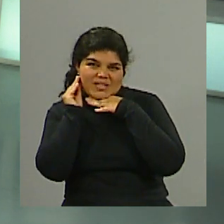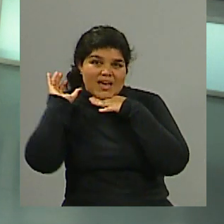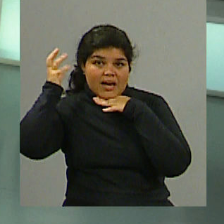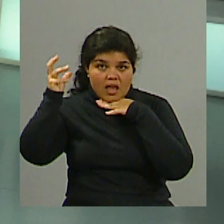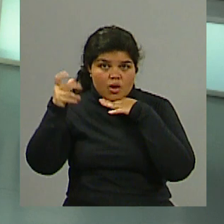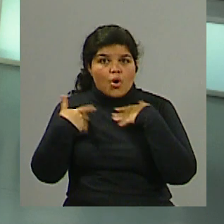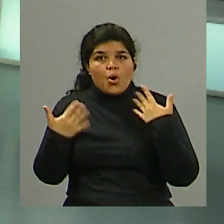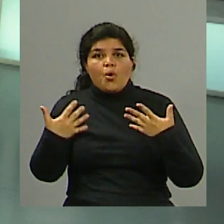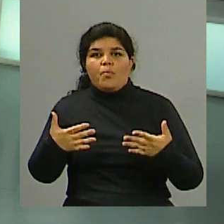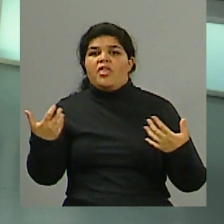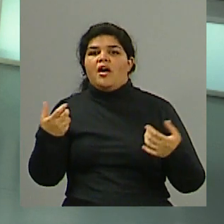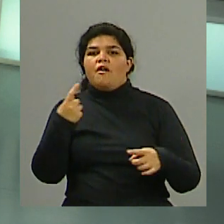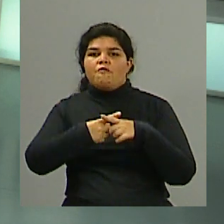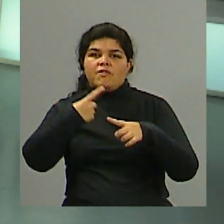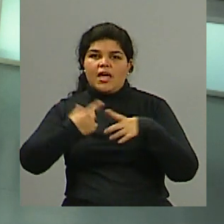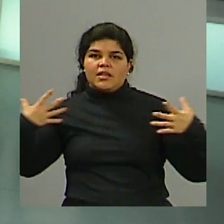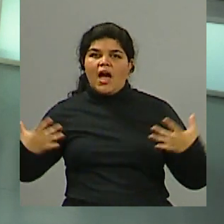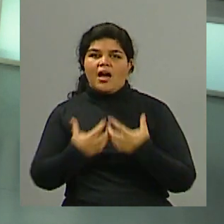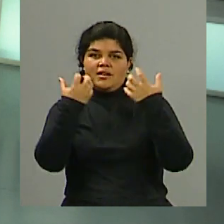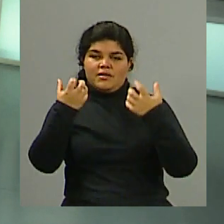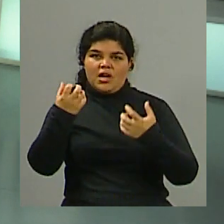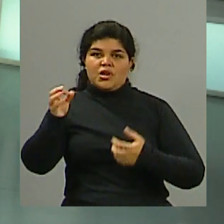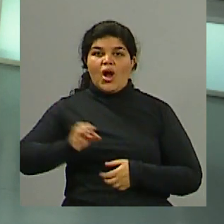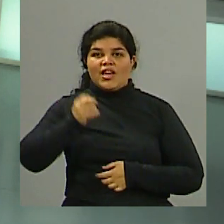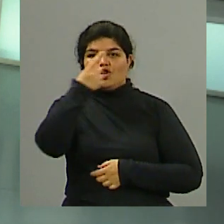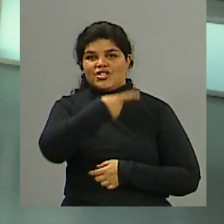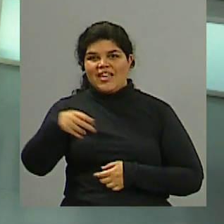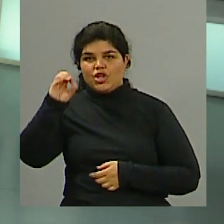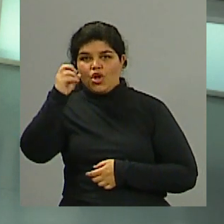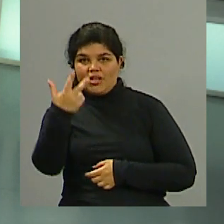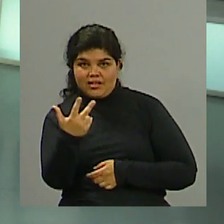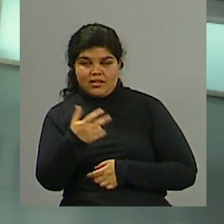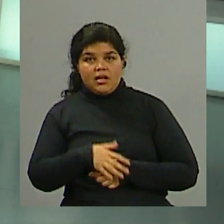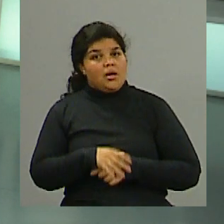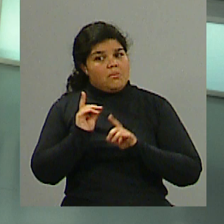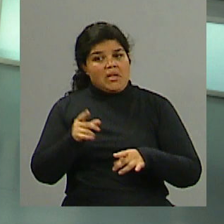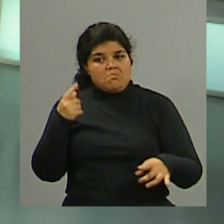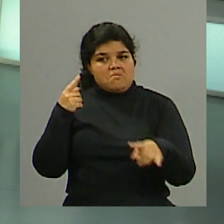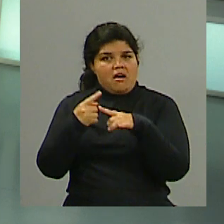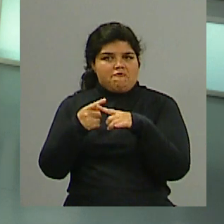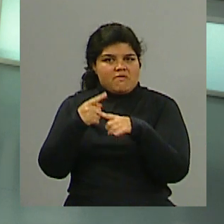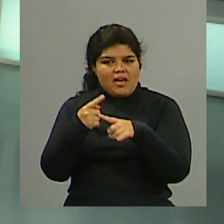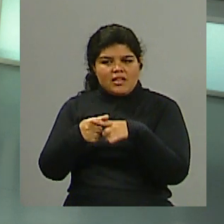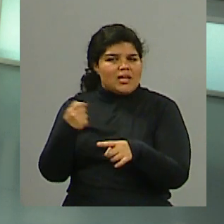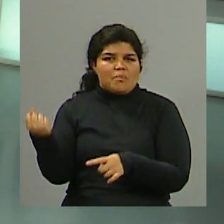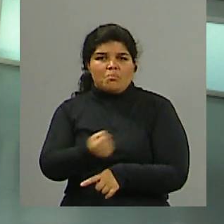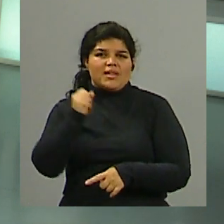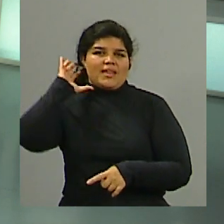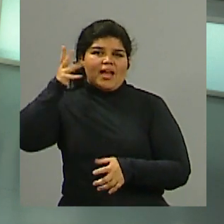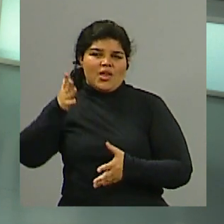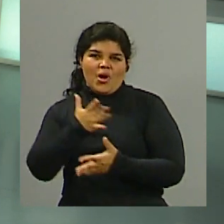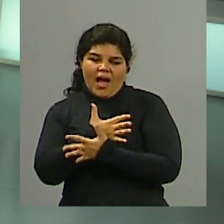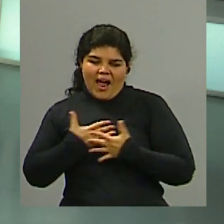celebrar estos 103 años de vida de la radio, de esa magia tan especial que nos llega al alma y nos abraza el